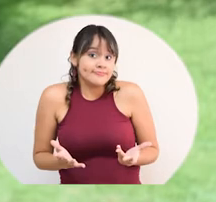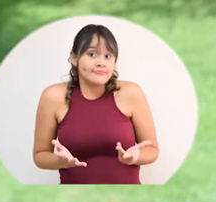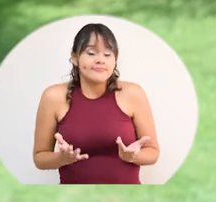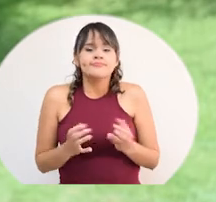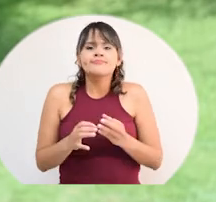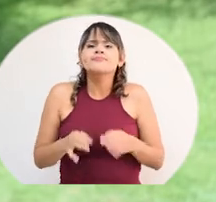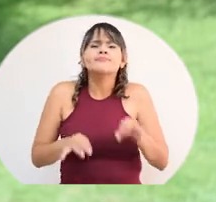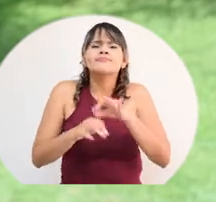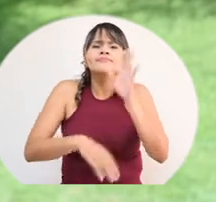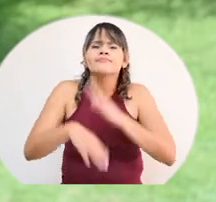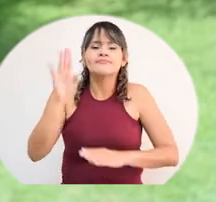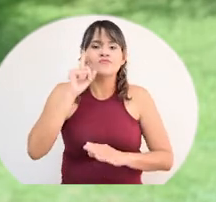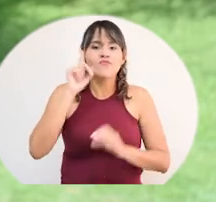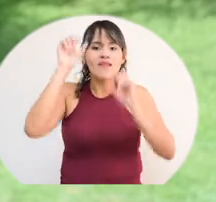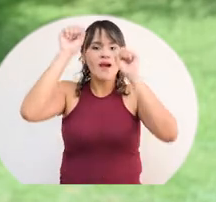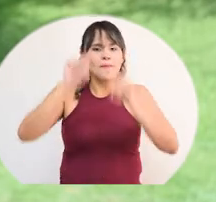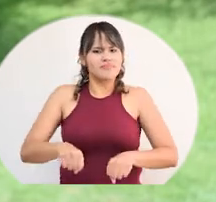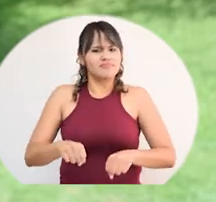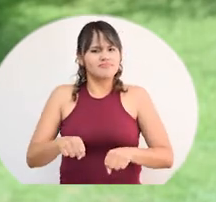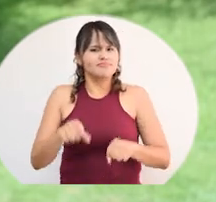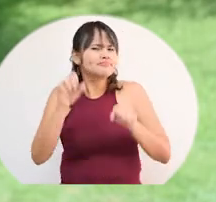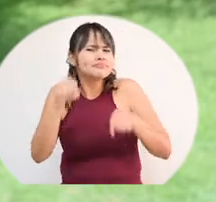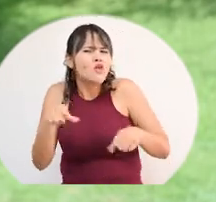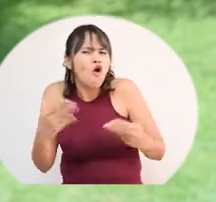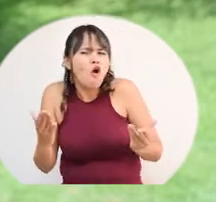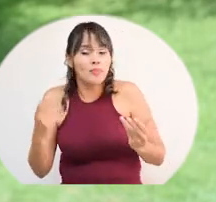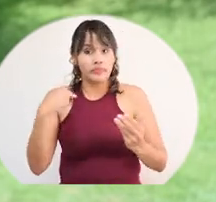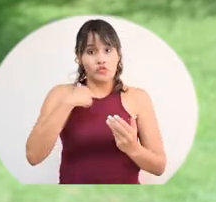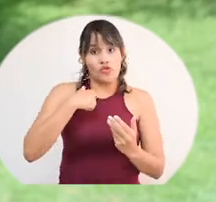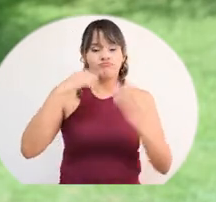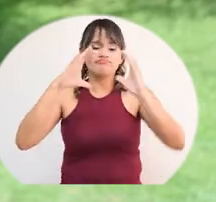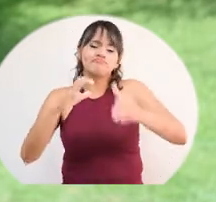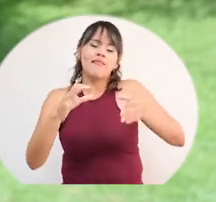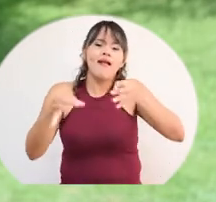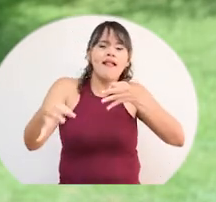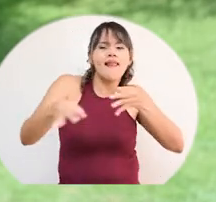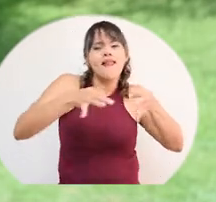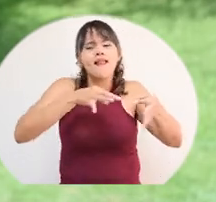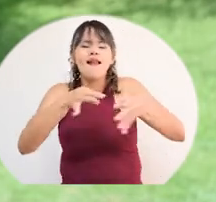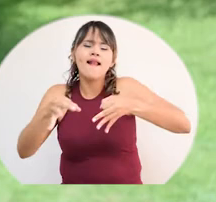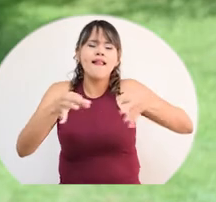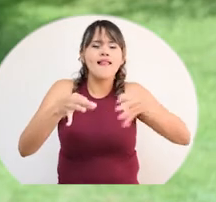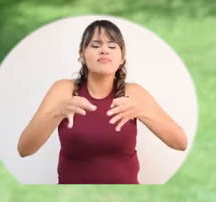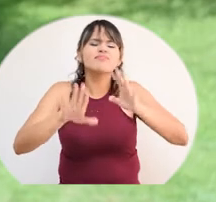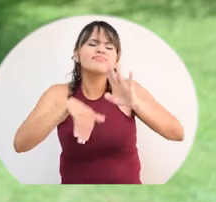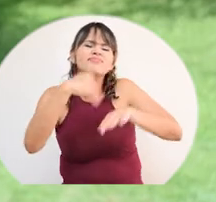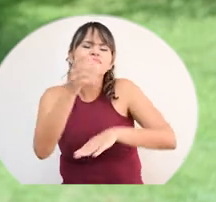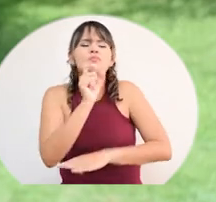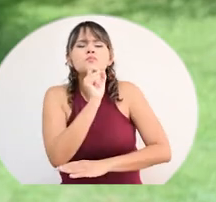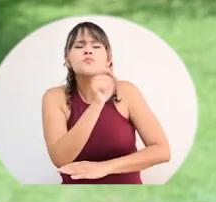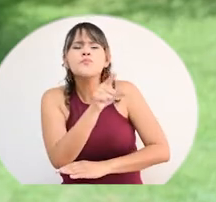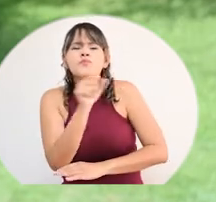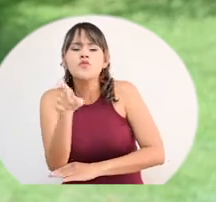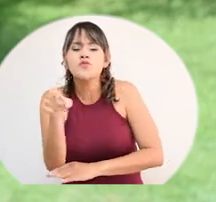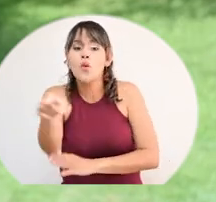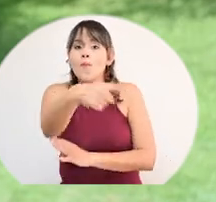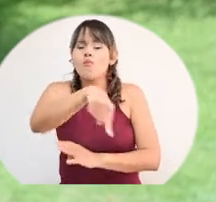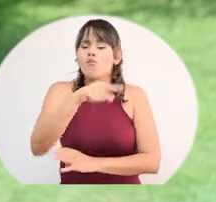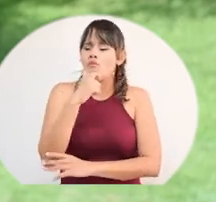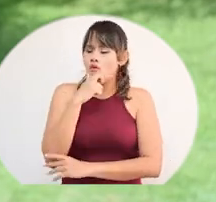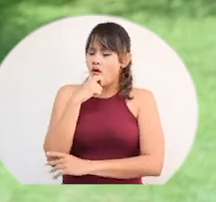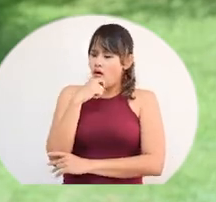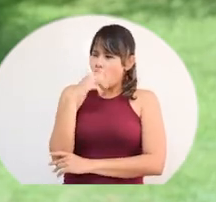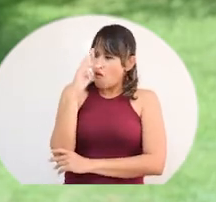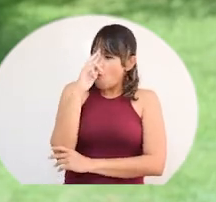capacidad de uno y dar su clase del área temática pero luego de hacer preguntas que los